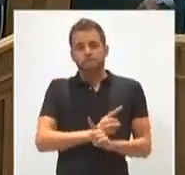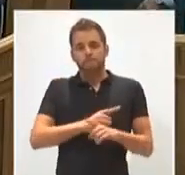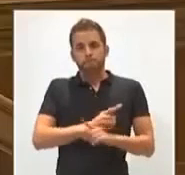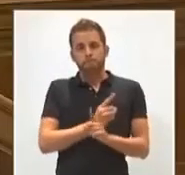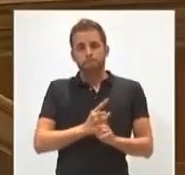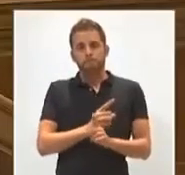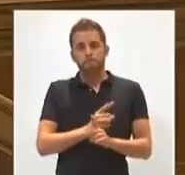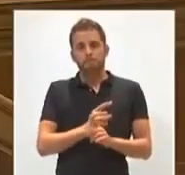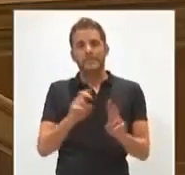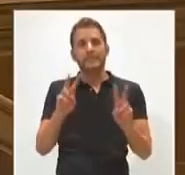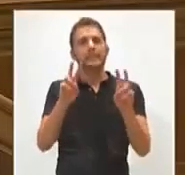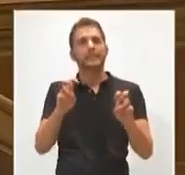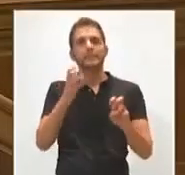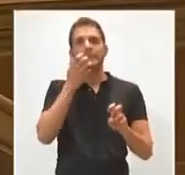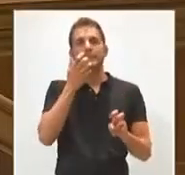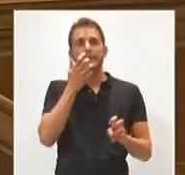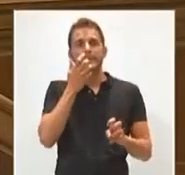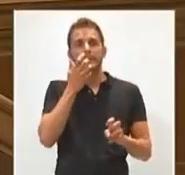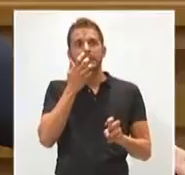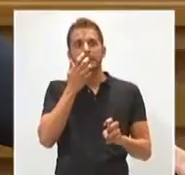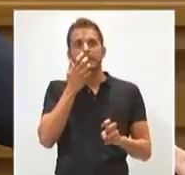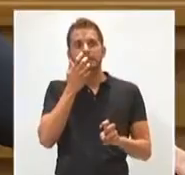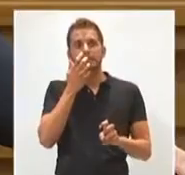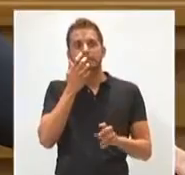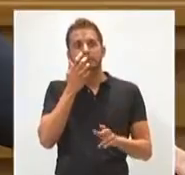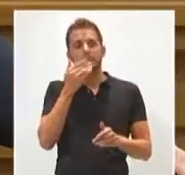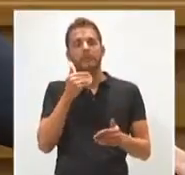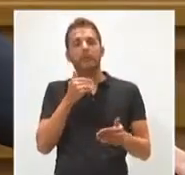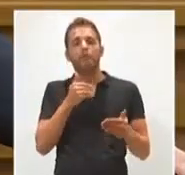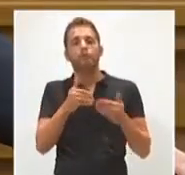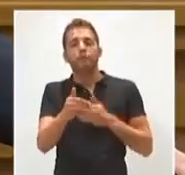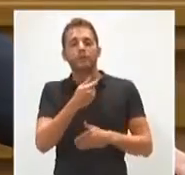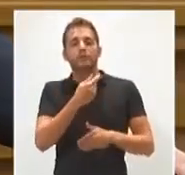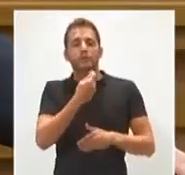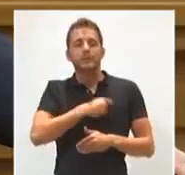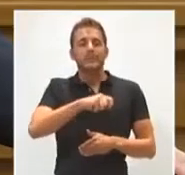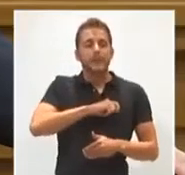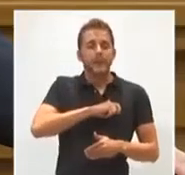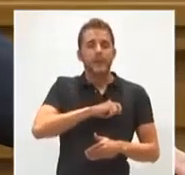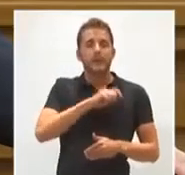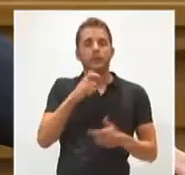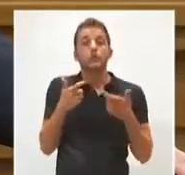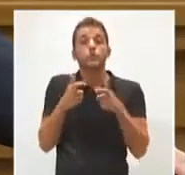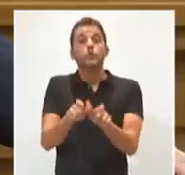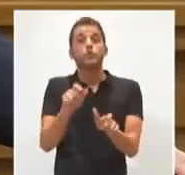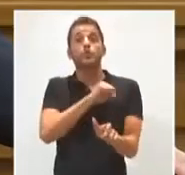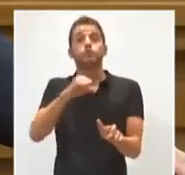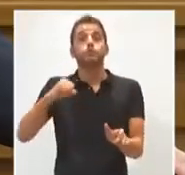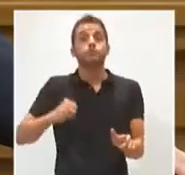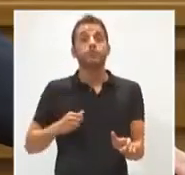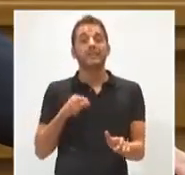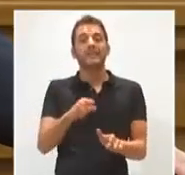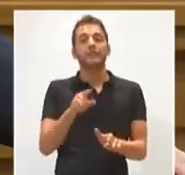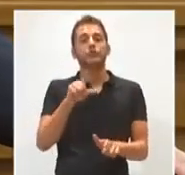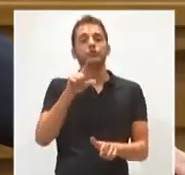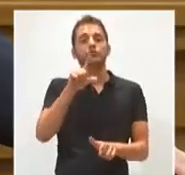si en algún momento una parte de españa va si los independentistas algún día van a conseguir decidir ellos por